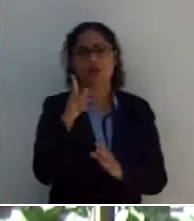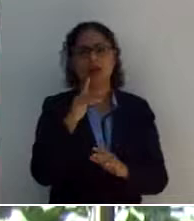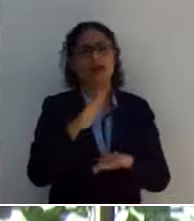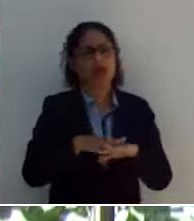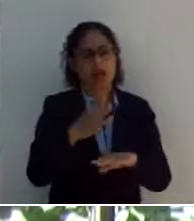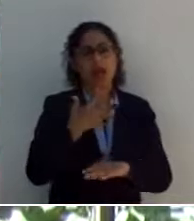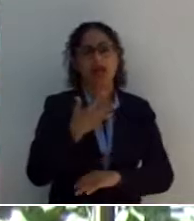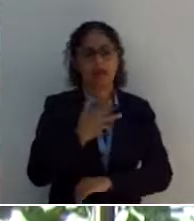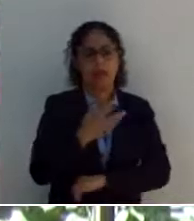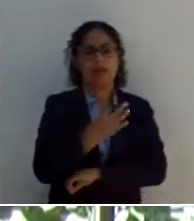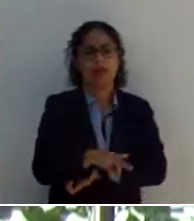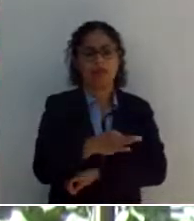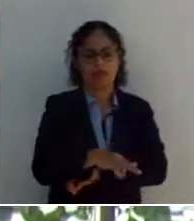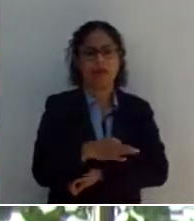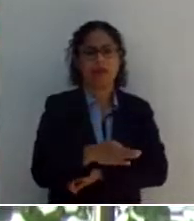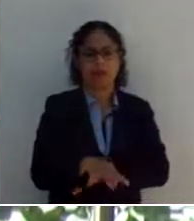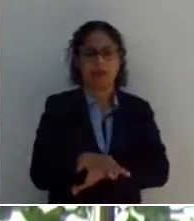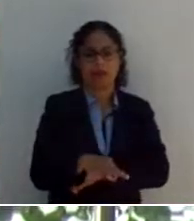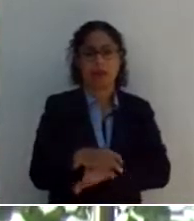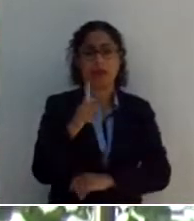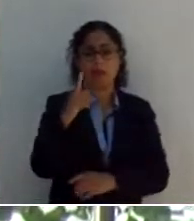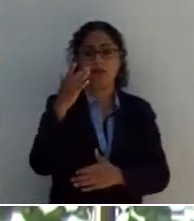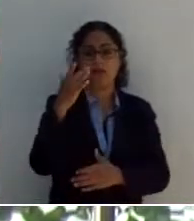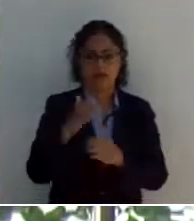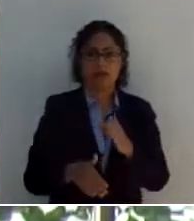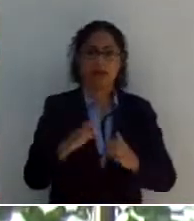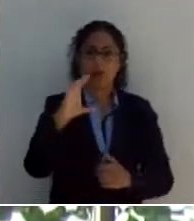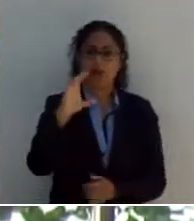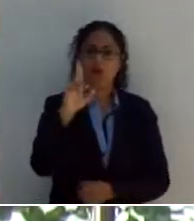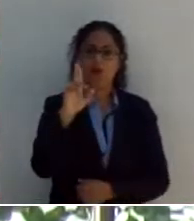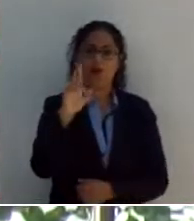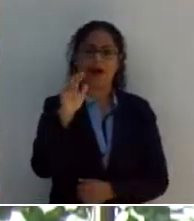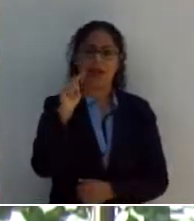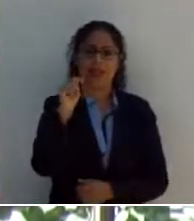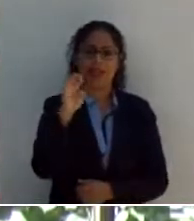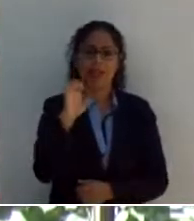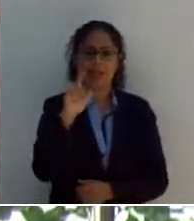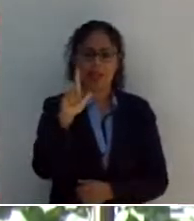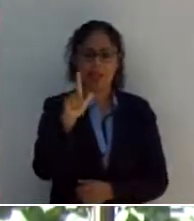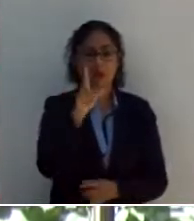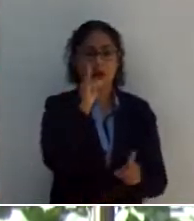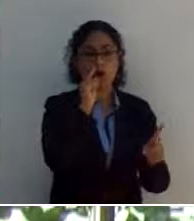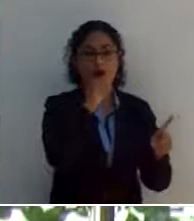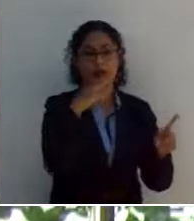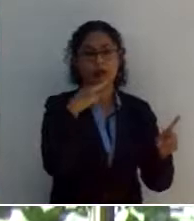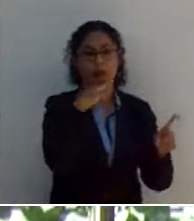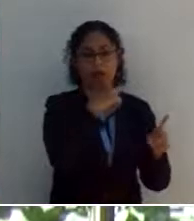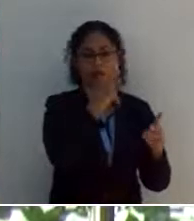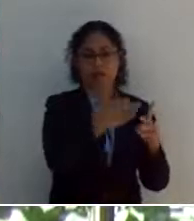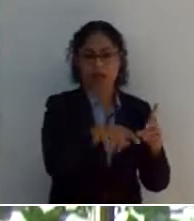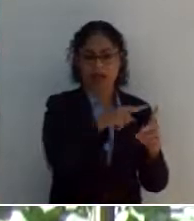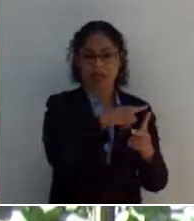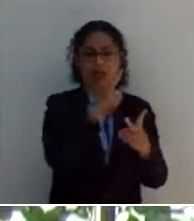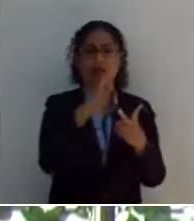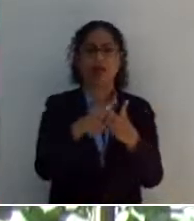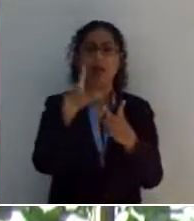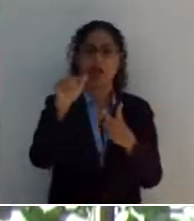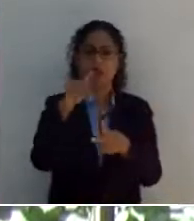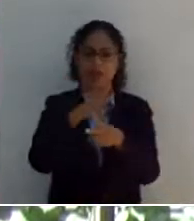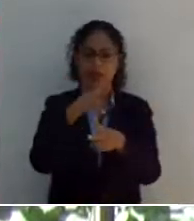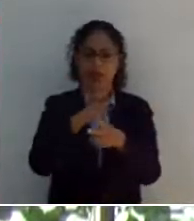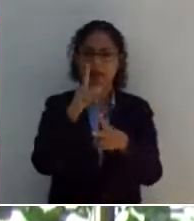pendientes terminar el cuartel de la policía en Zamora, el cuartel de la policía en La